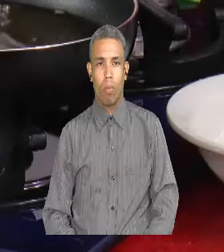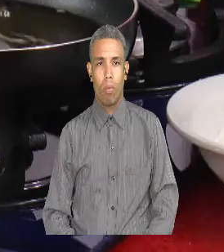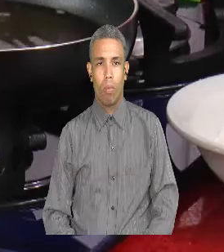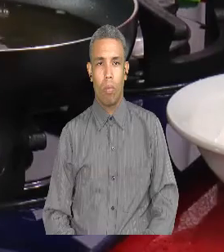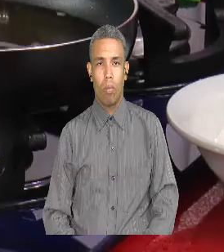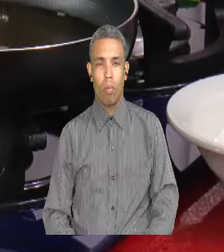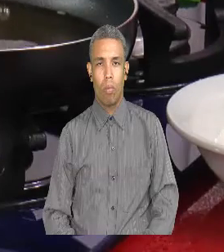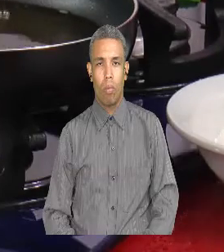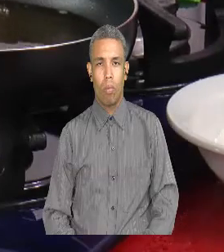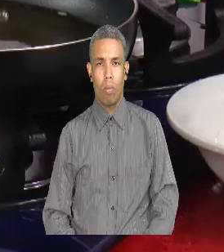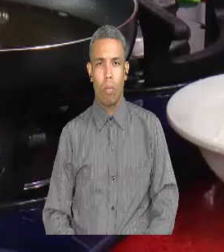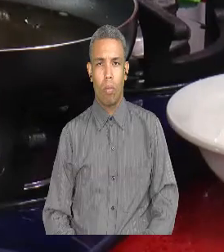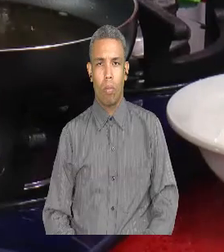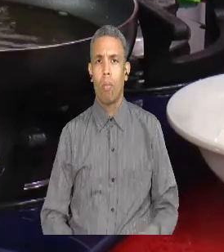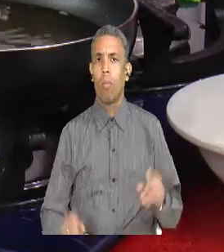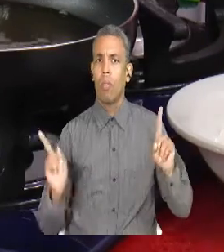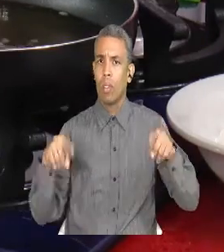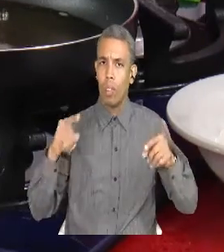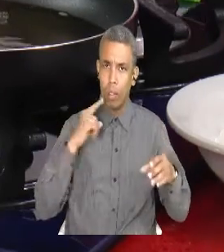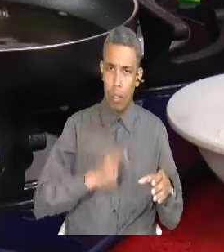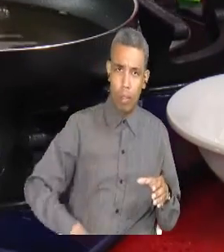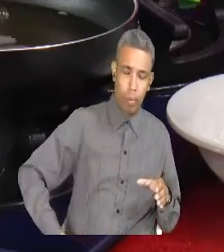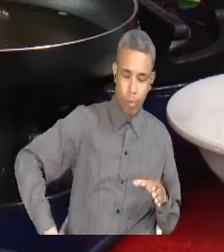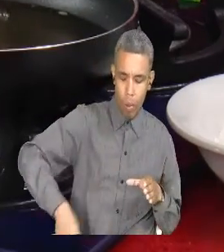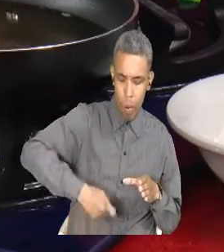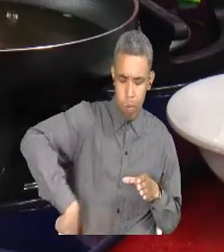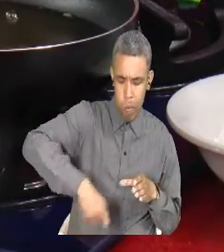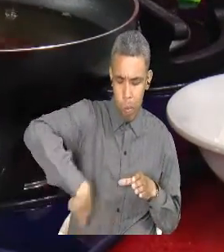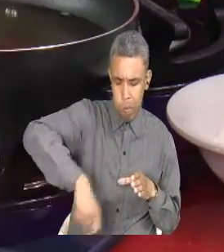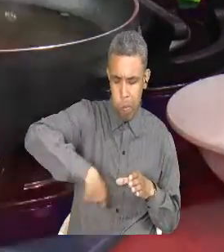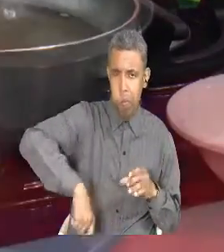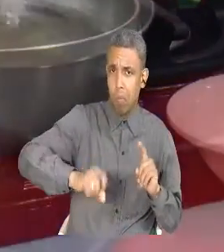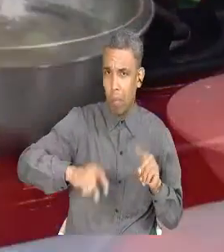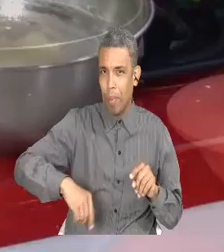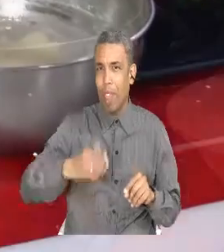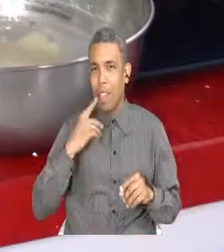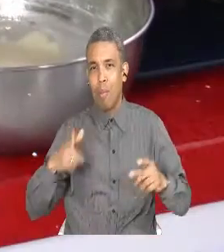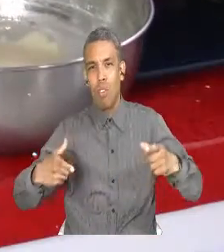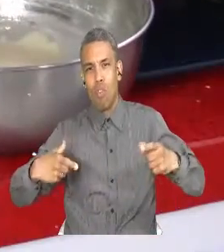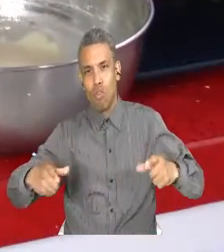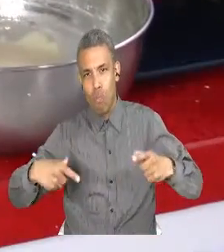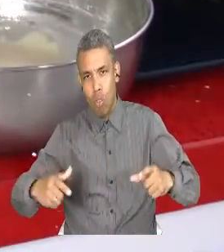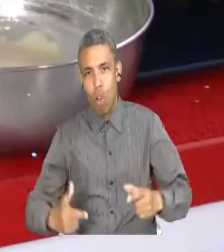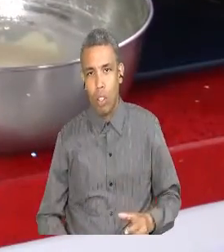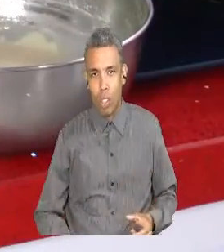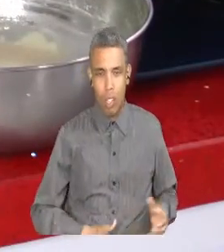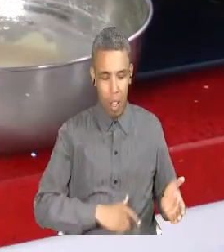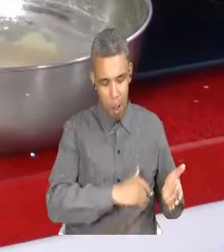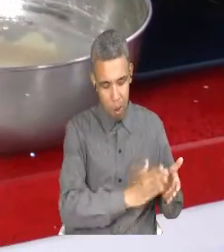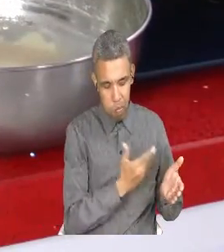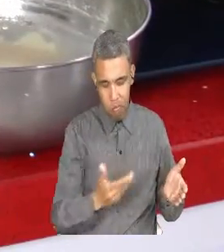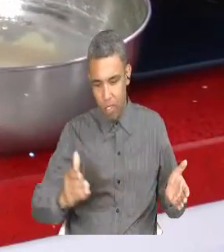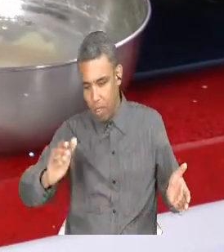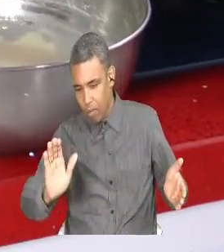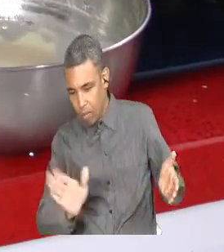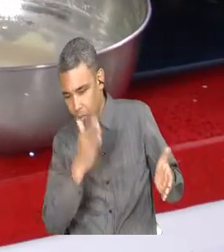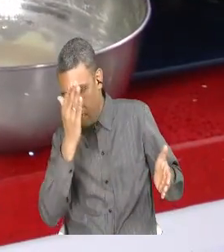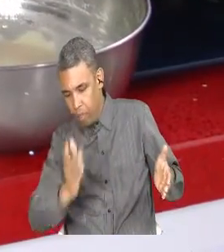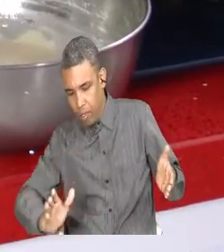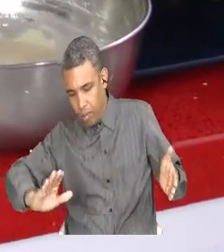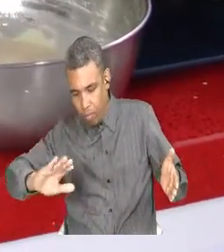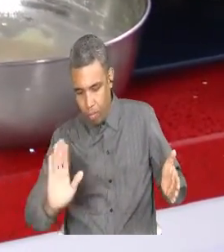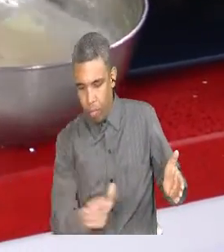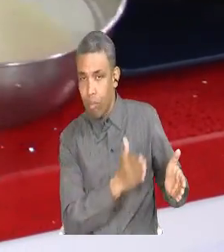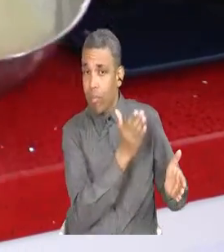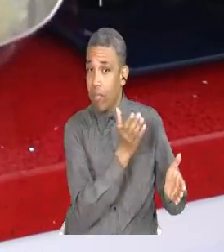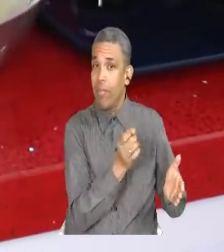Uh-huh. Para decorar. E incluso hay personas que lo utilizan para hacer sushi. Okay, recuerden